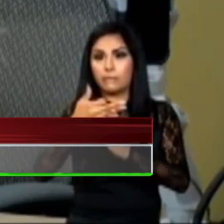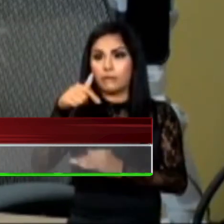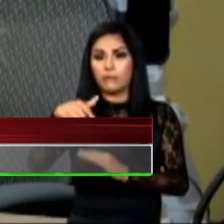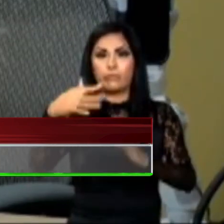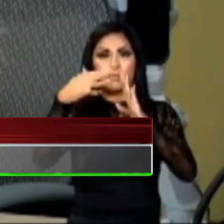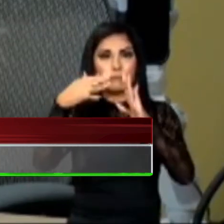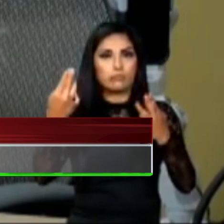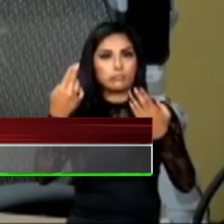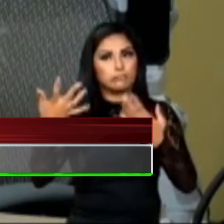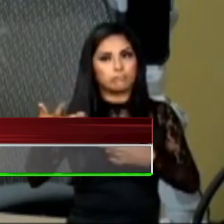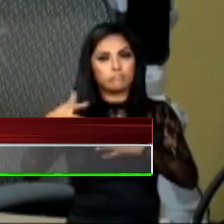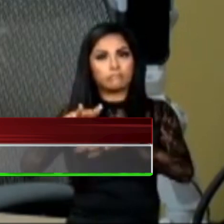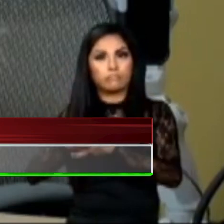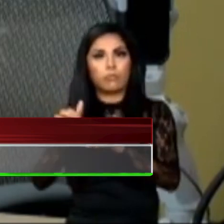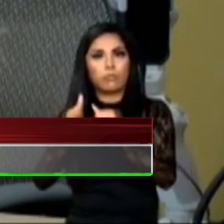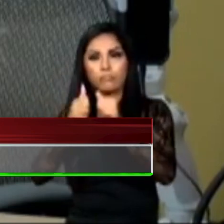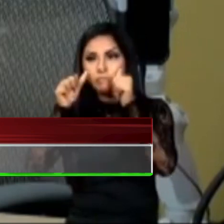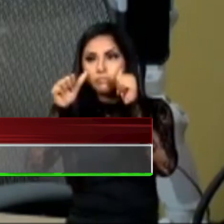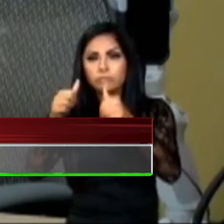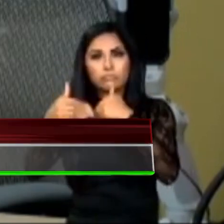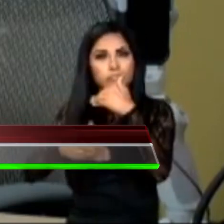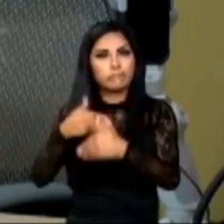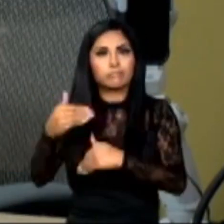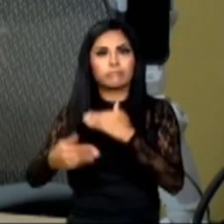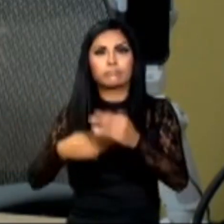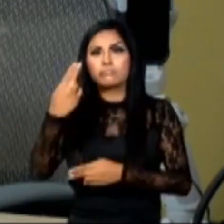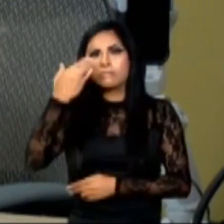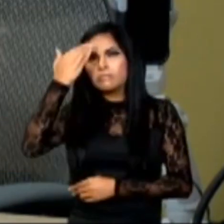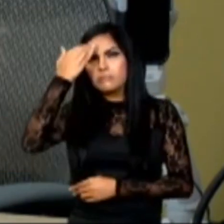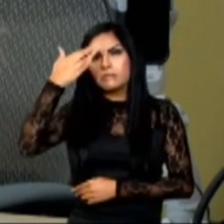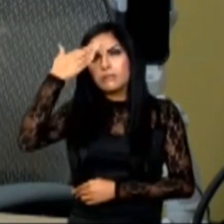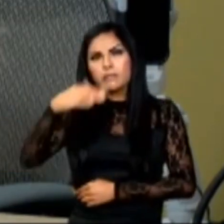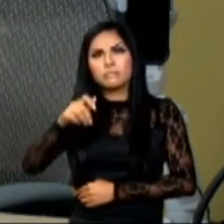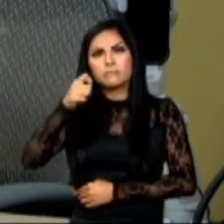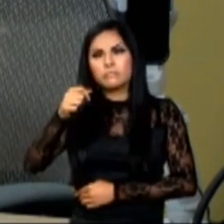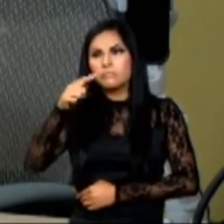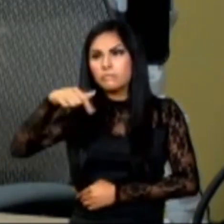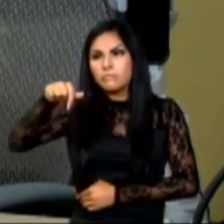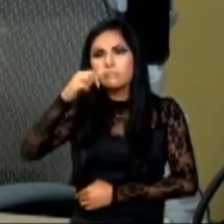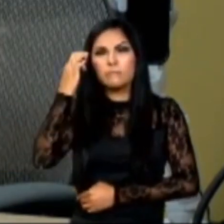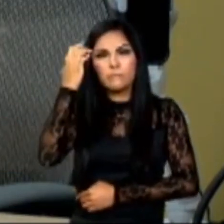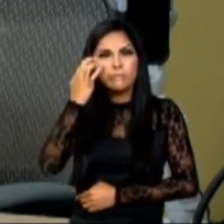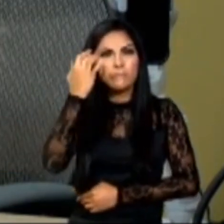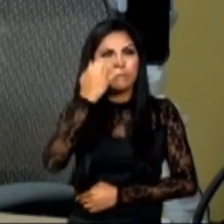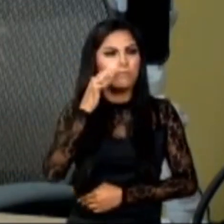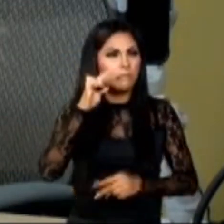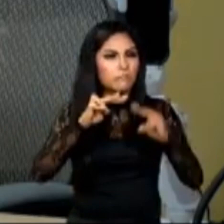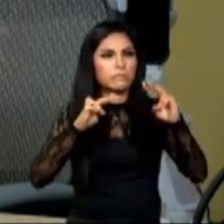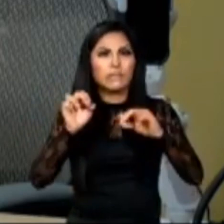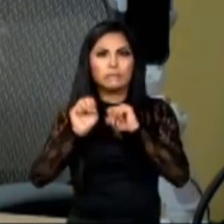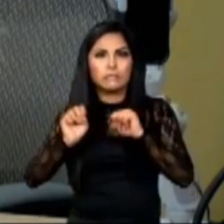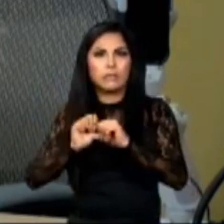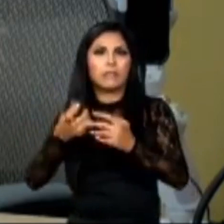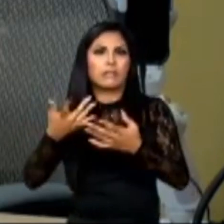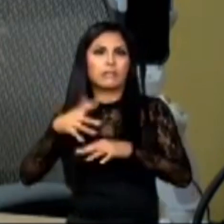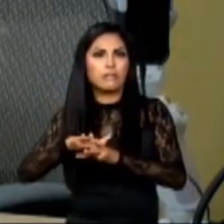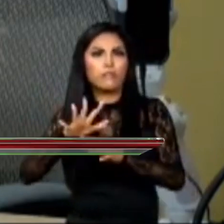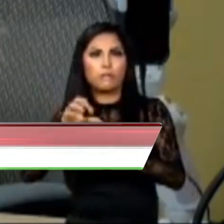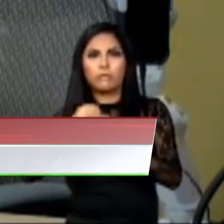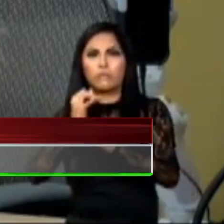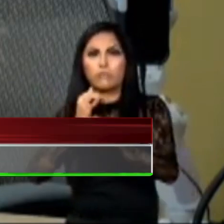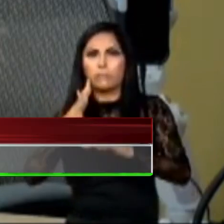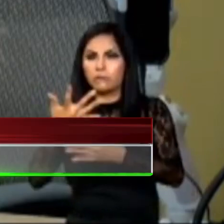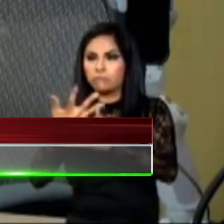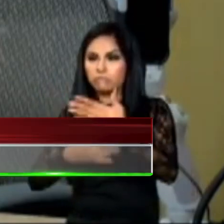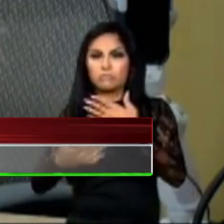se involucre en su consecución para conocer y para analizar de manera sistemática e integral información